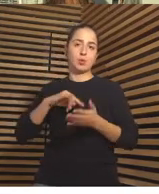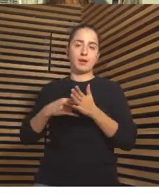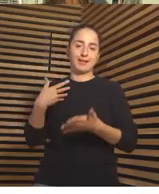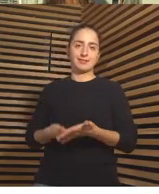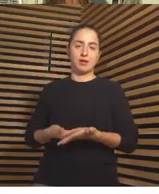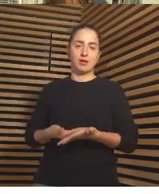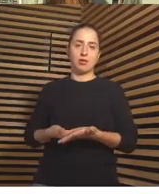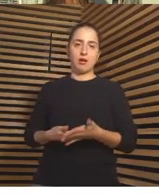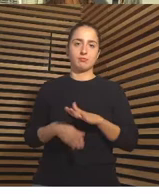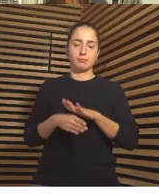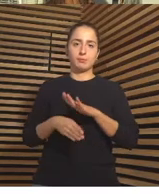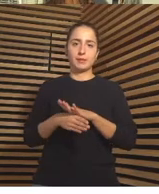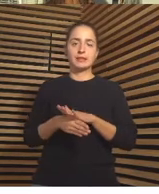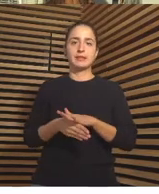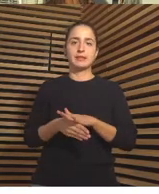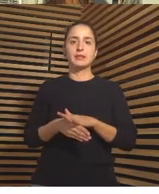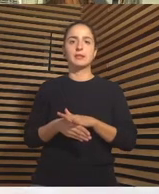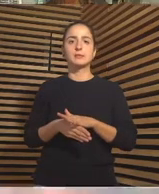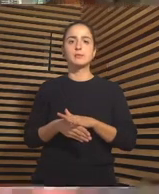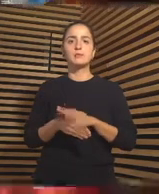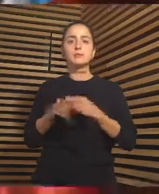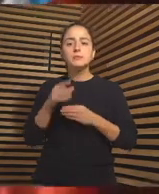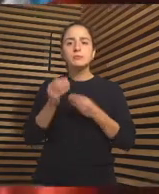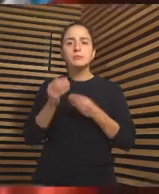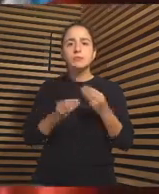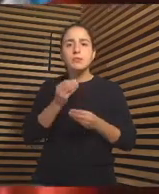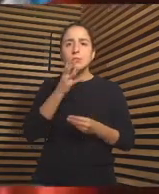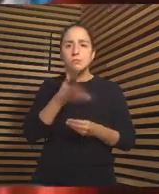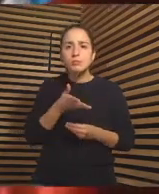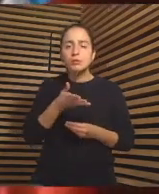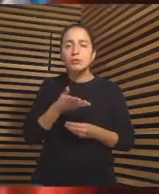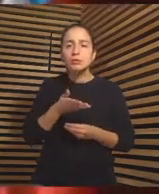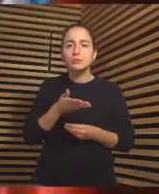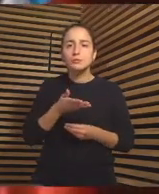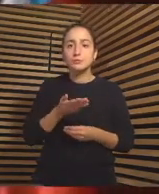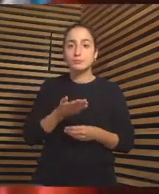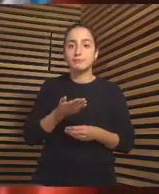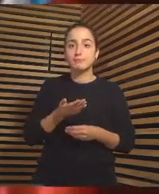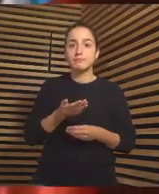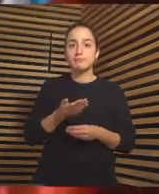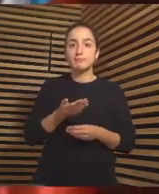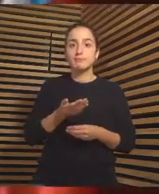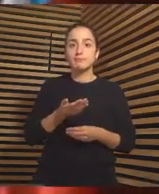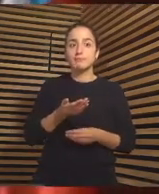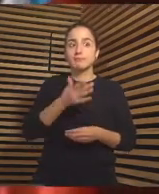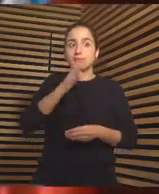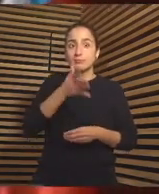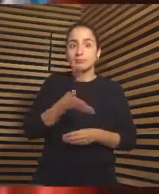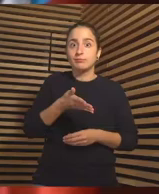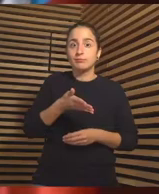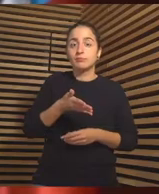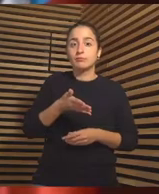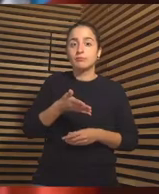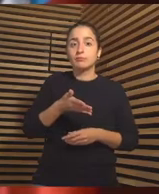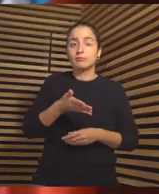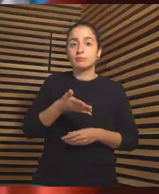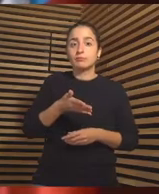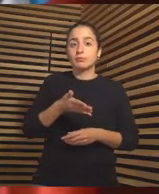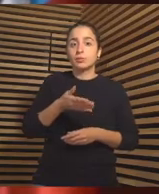Y esto se hace, entre otras cosas, para atender una reclamación posiblemente